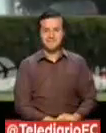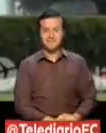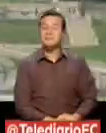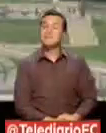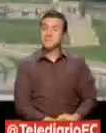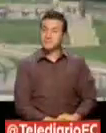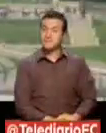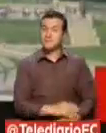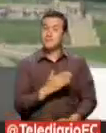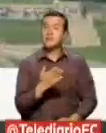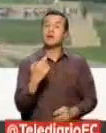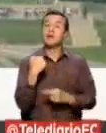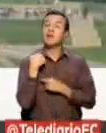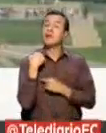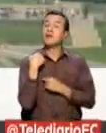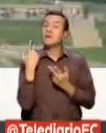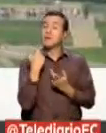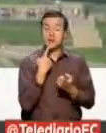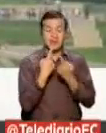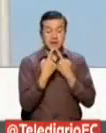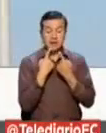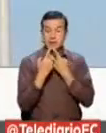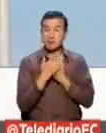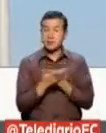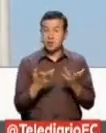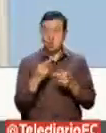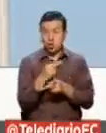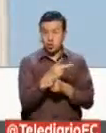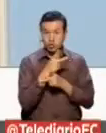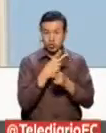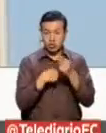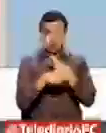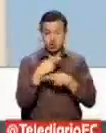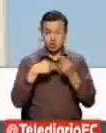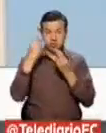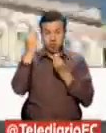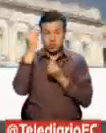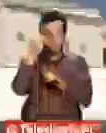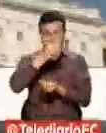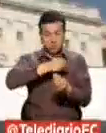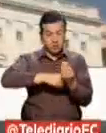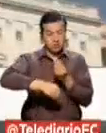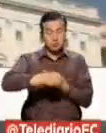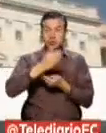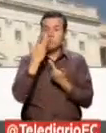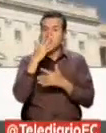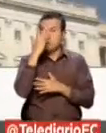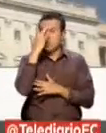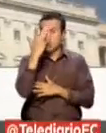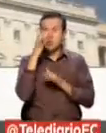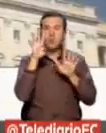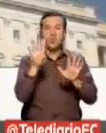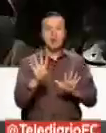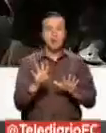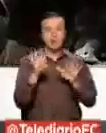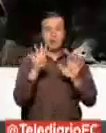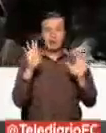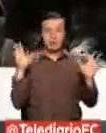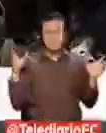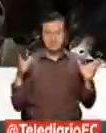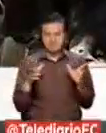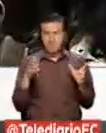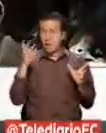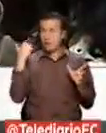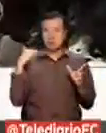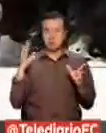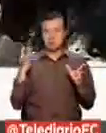La instancia encargada de retomar los diálogos es el Consejo de Comercio e Inversiones, que cobra vida luego de 9 años de estar inactivo y